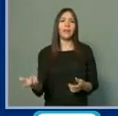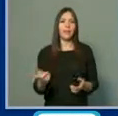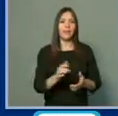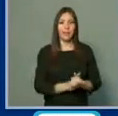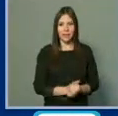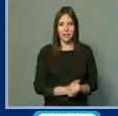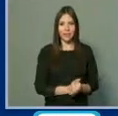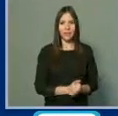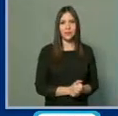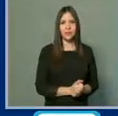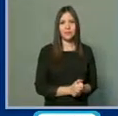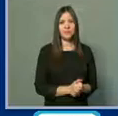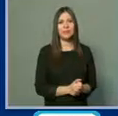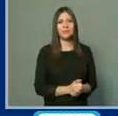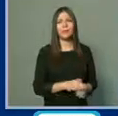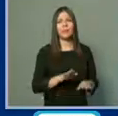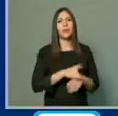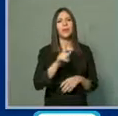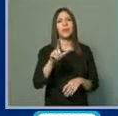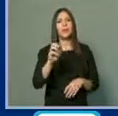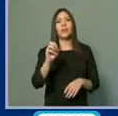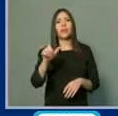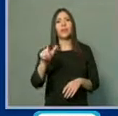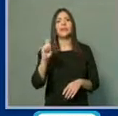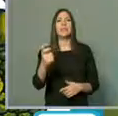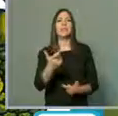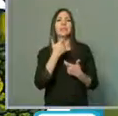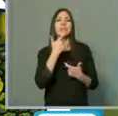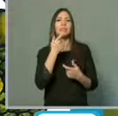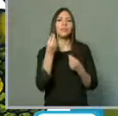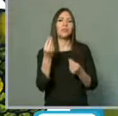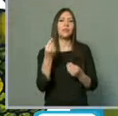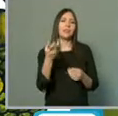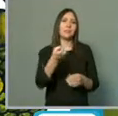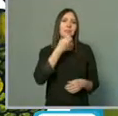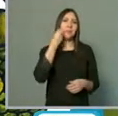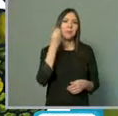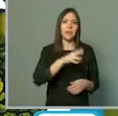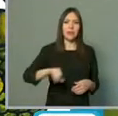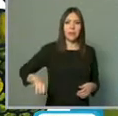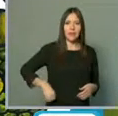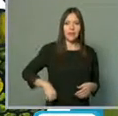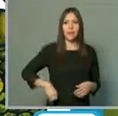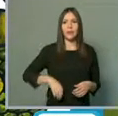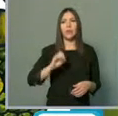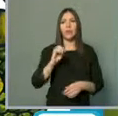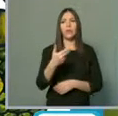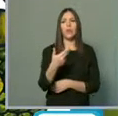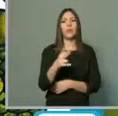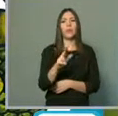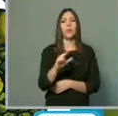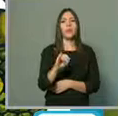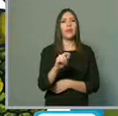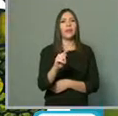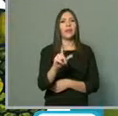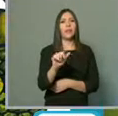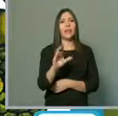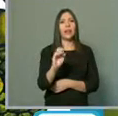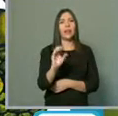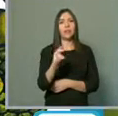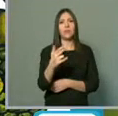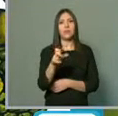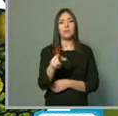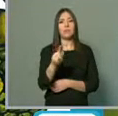¿no? Algo así. Es como que te ríes mucho. Exactamente. Sí. Entonces, pues es muy interesante. Por ejemplo, Huitlacoche es del